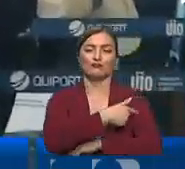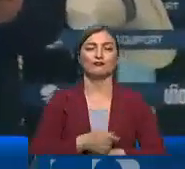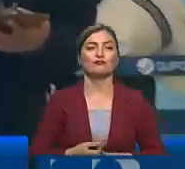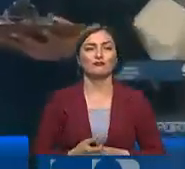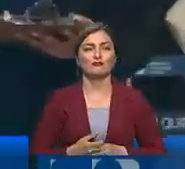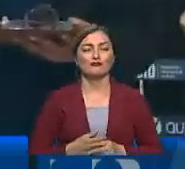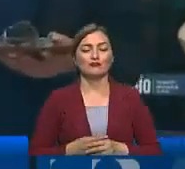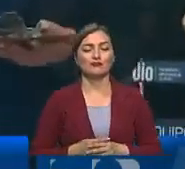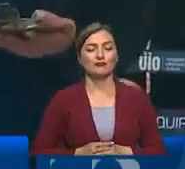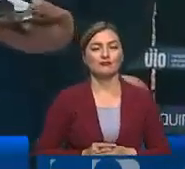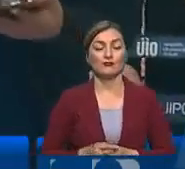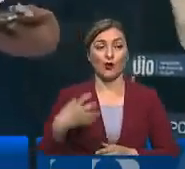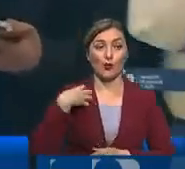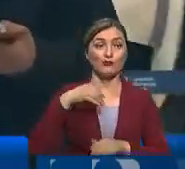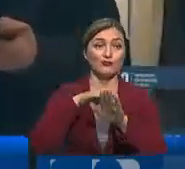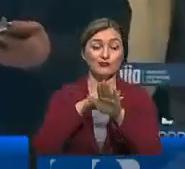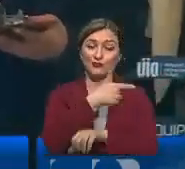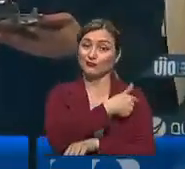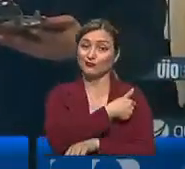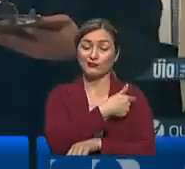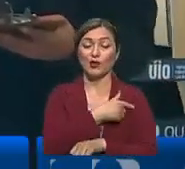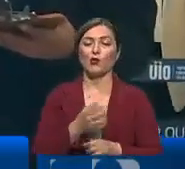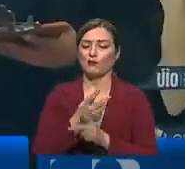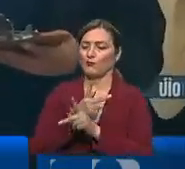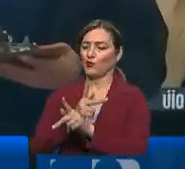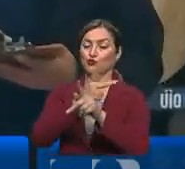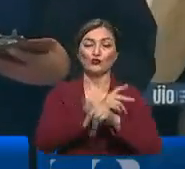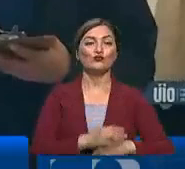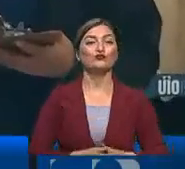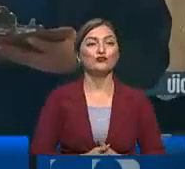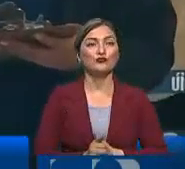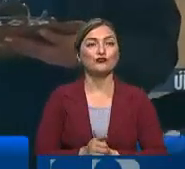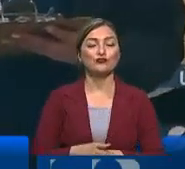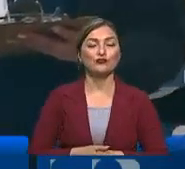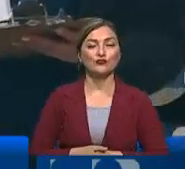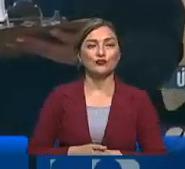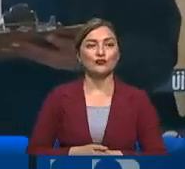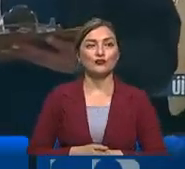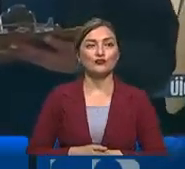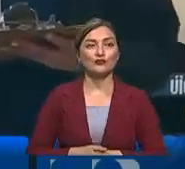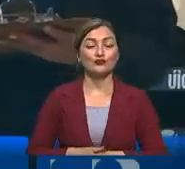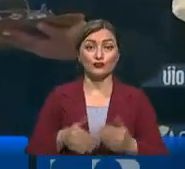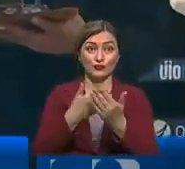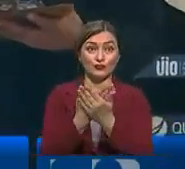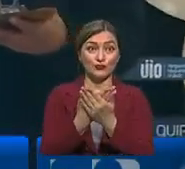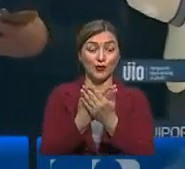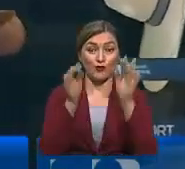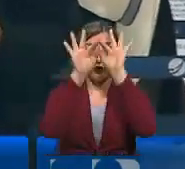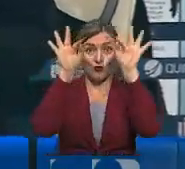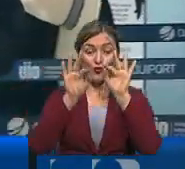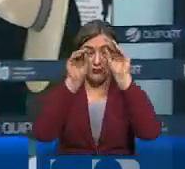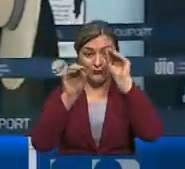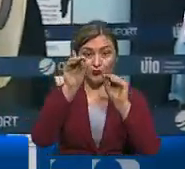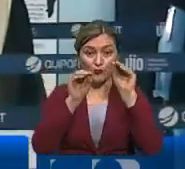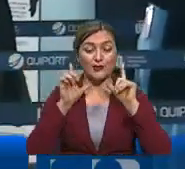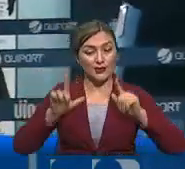vacuna. Esto para garantizar que la vacuna ya esté generando inmunización. También hay que presentar, por supuesto, y llenar el formulario o la